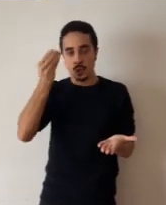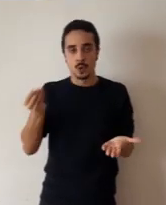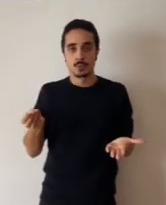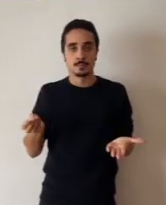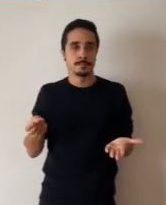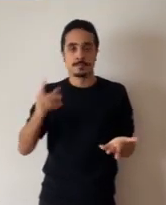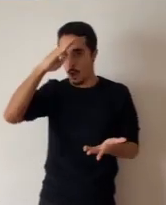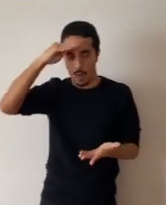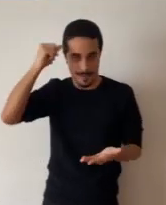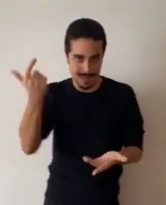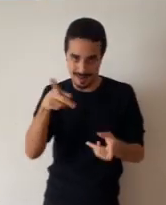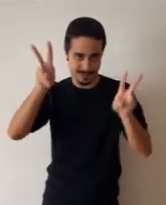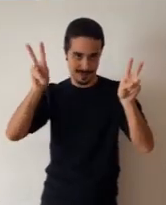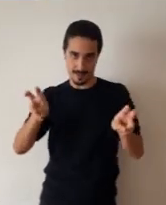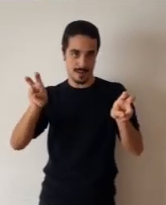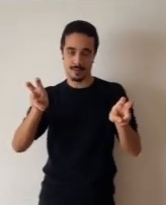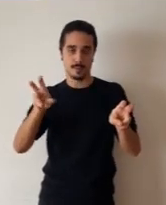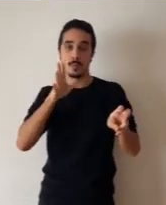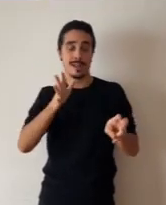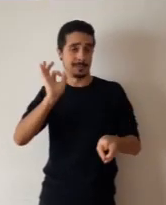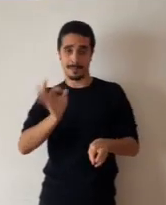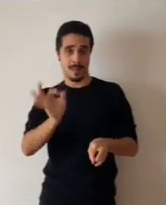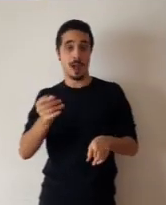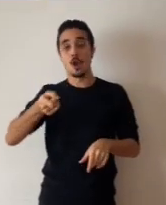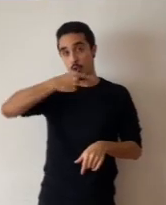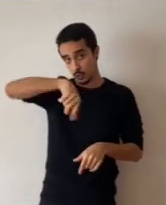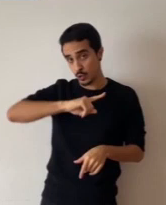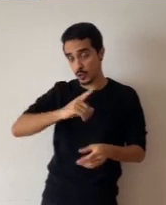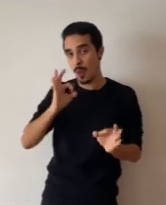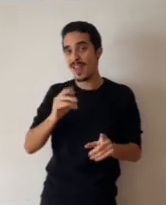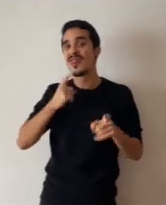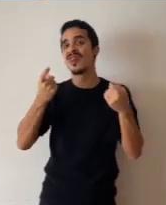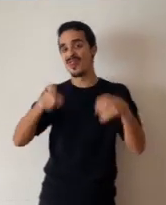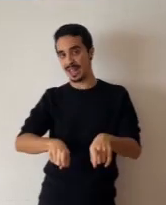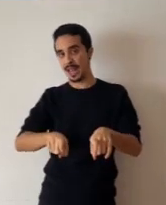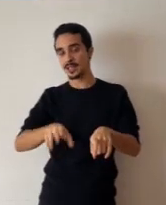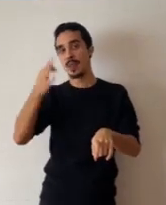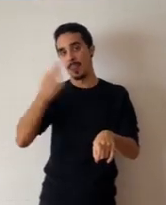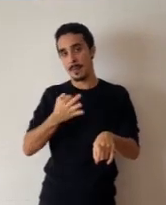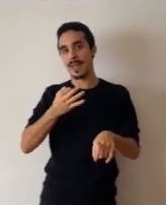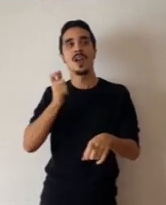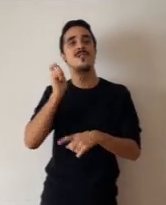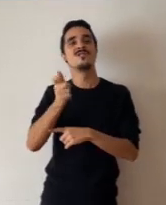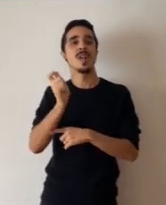creo que eso tienen que olvidarlo, porque es cierto que nosotros a lo mejor las citas las tenemos que dar con